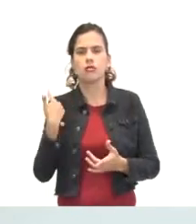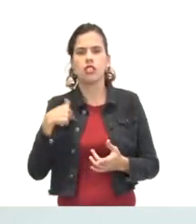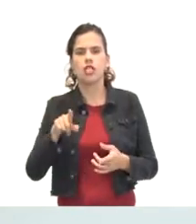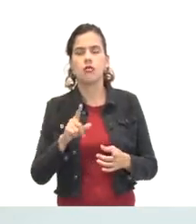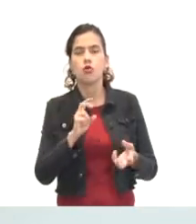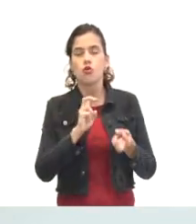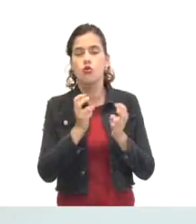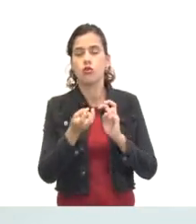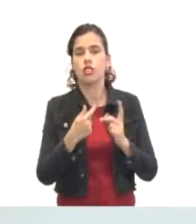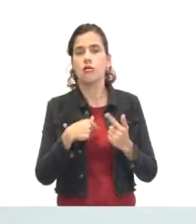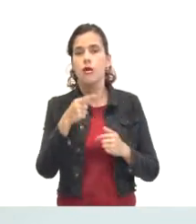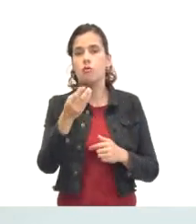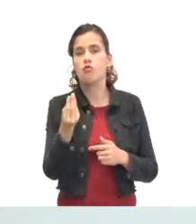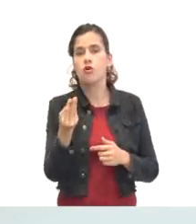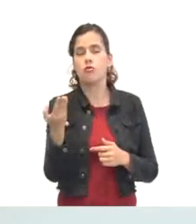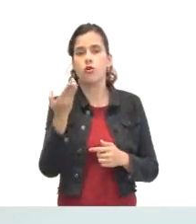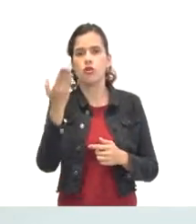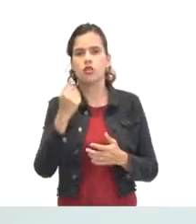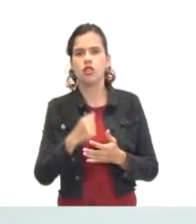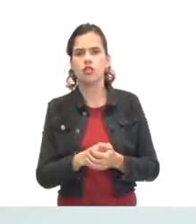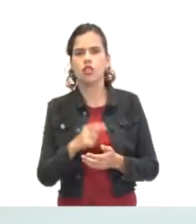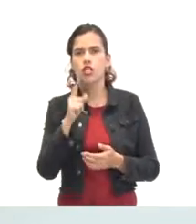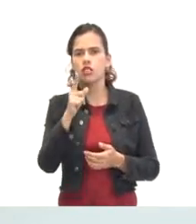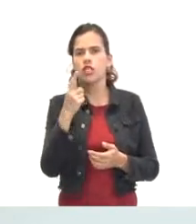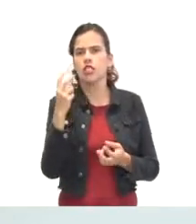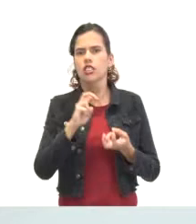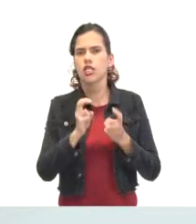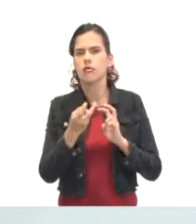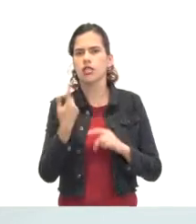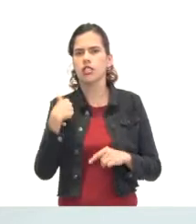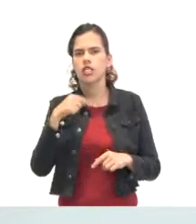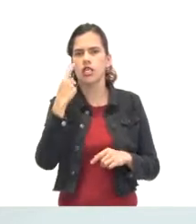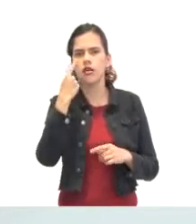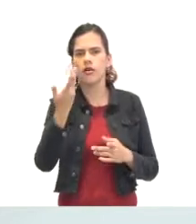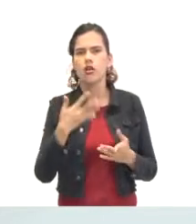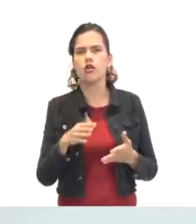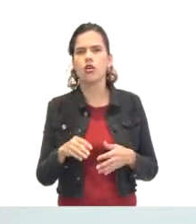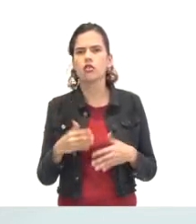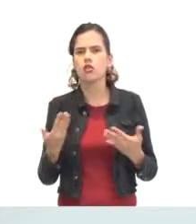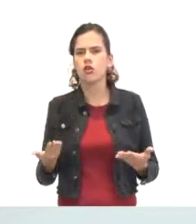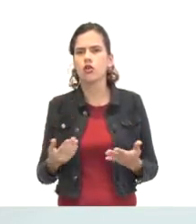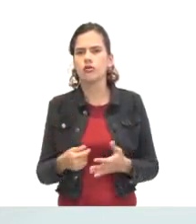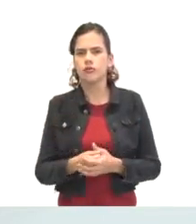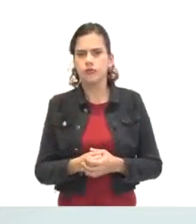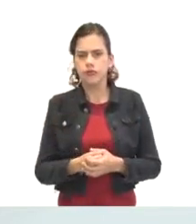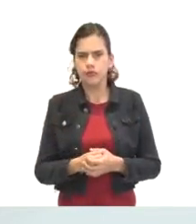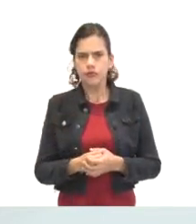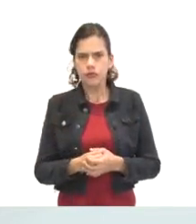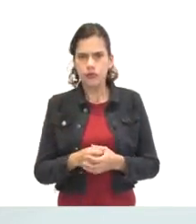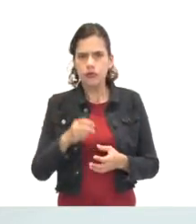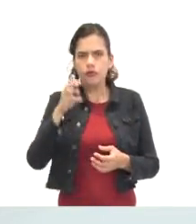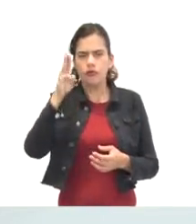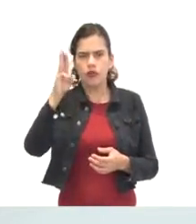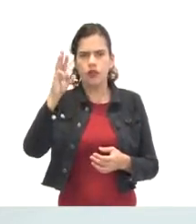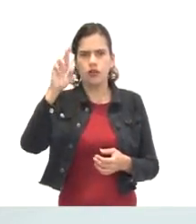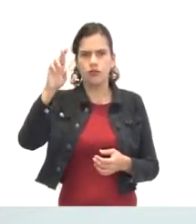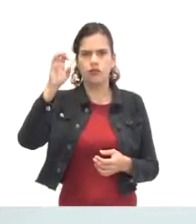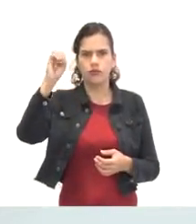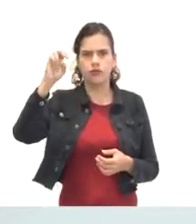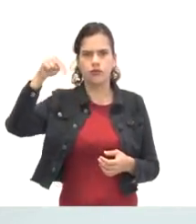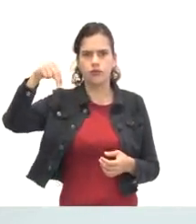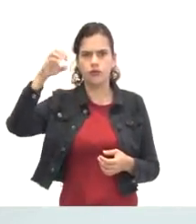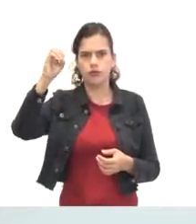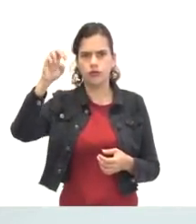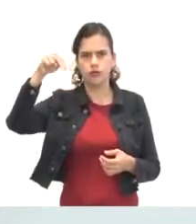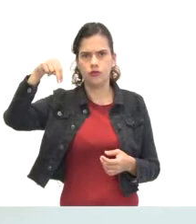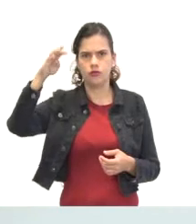tema sumamente importante. Y este tema tiene que ver con lo que son los pronombres personales. Los pronombres personales,